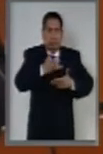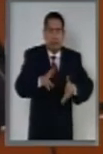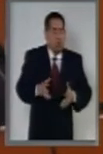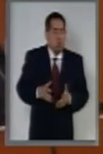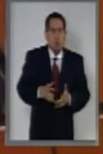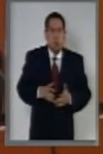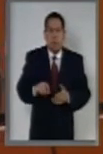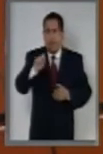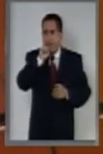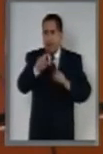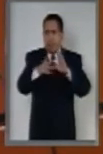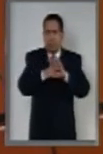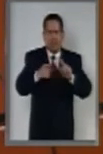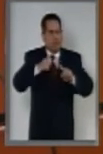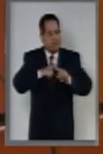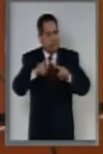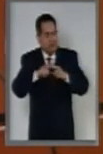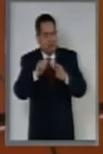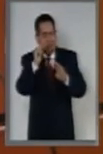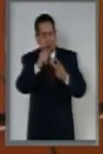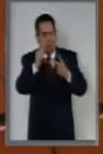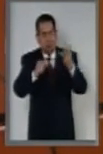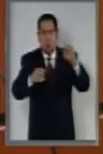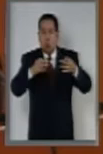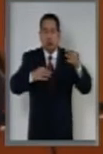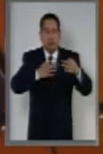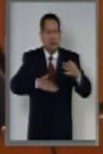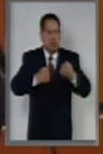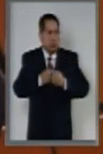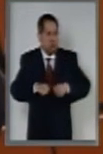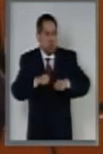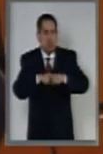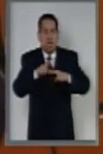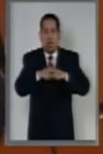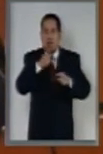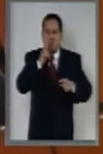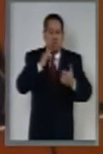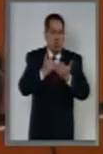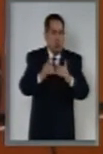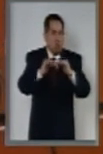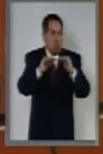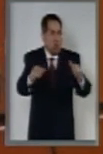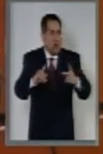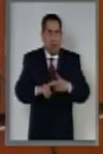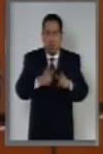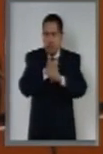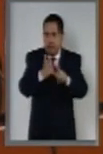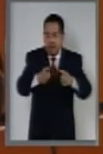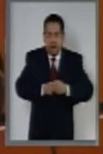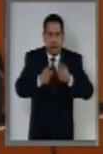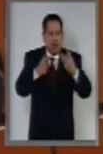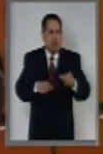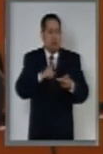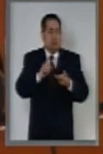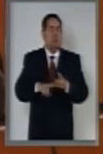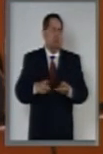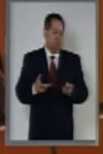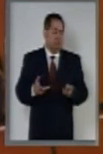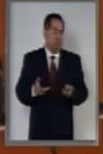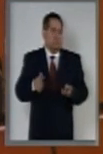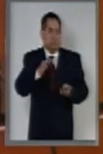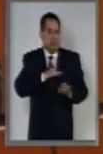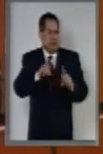la incorporación de componentes de justicia social, de igualdad, de libertad, los que